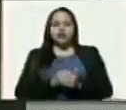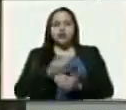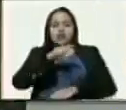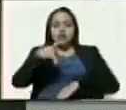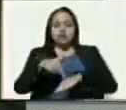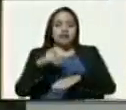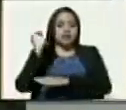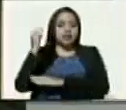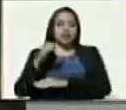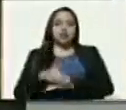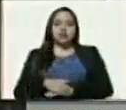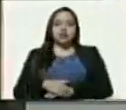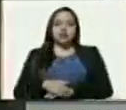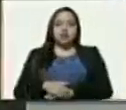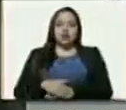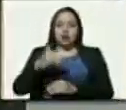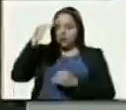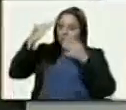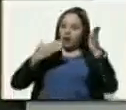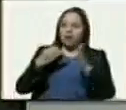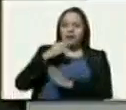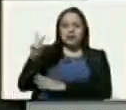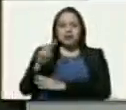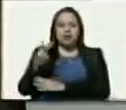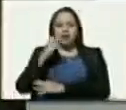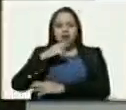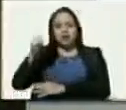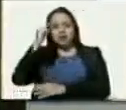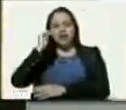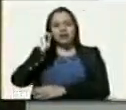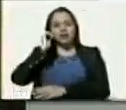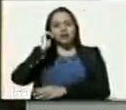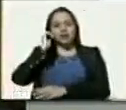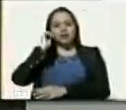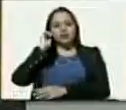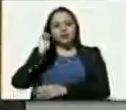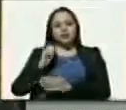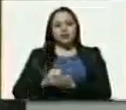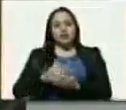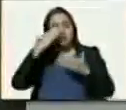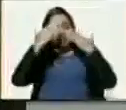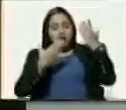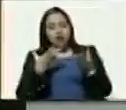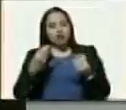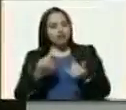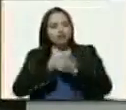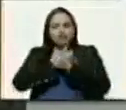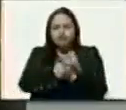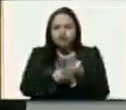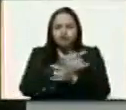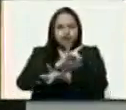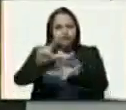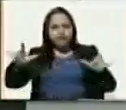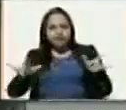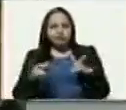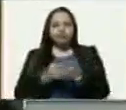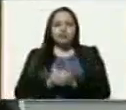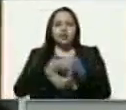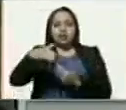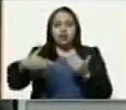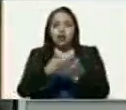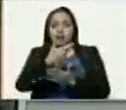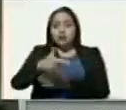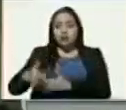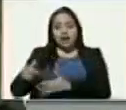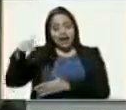días, Venezuela. Hola, hola, Venezuela. Hola, hola, Venezuela. Un saludo con mucho estima y cariño. Eso. Aquí a la orden para conversar con